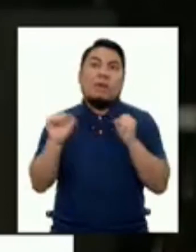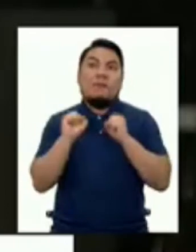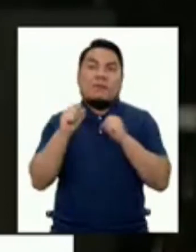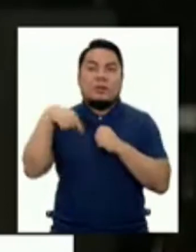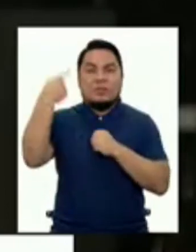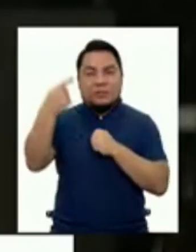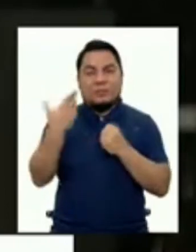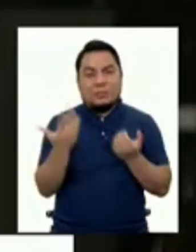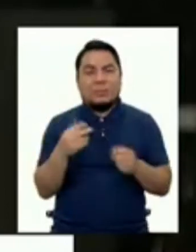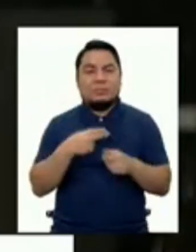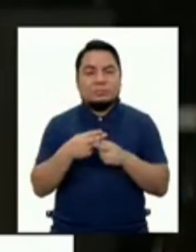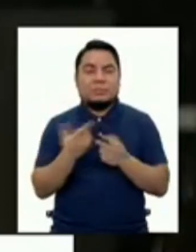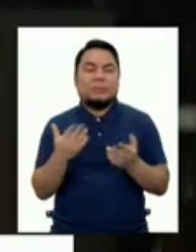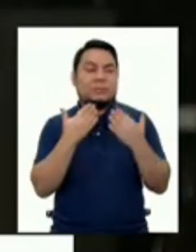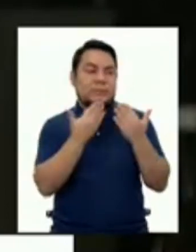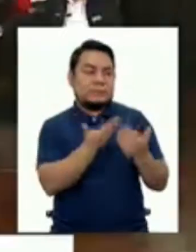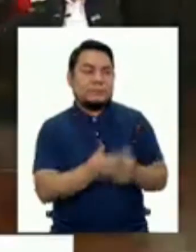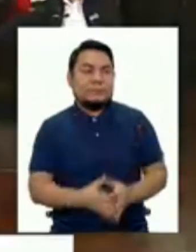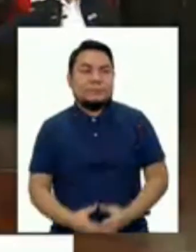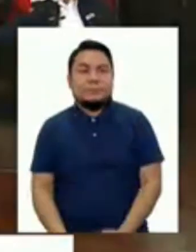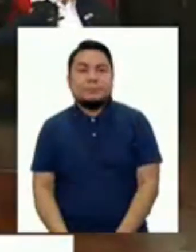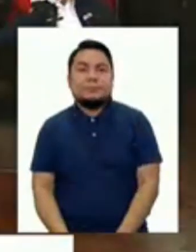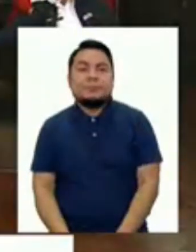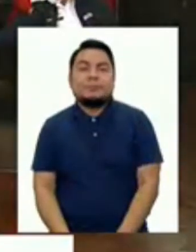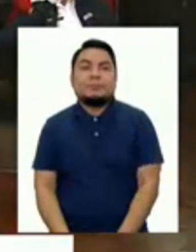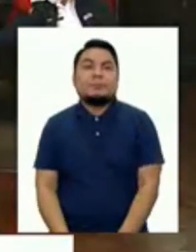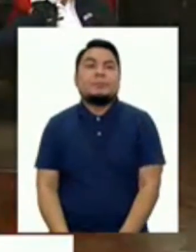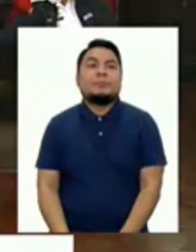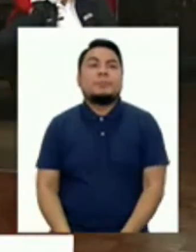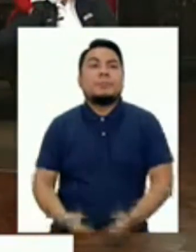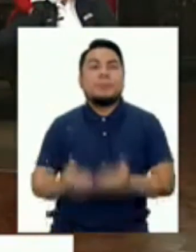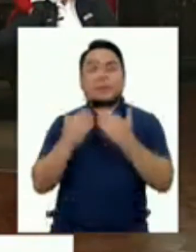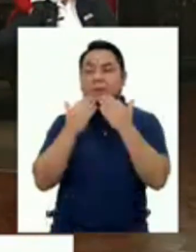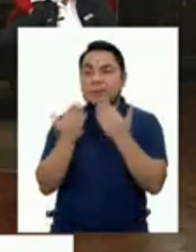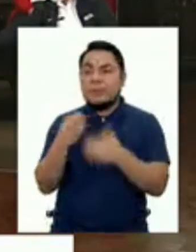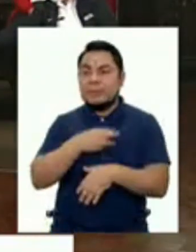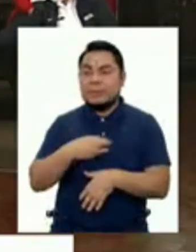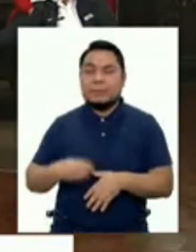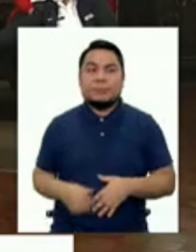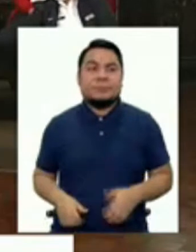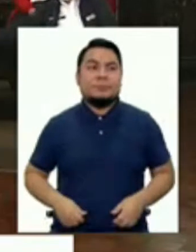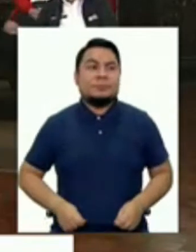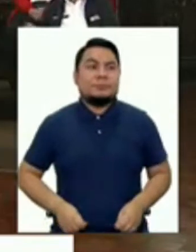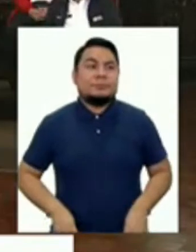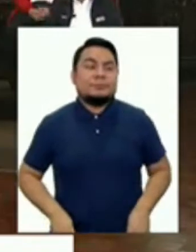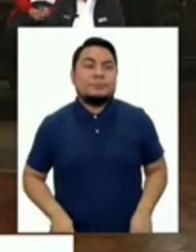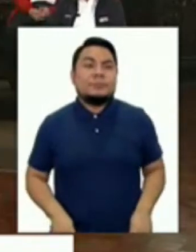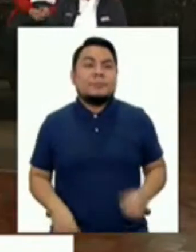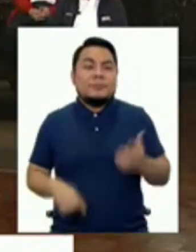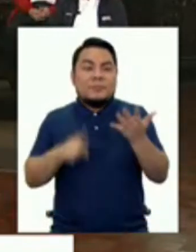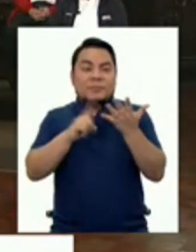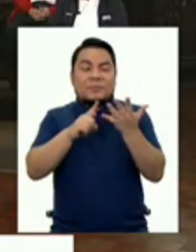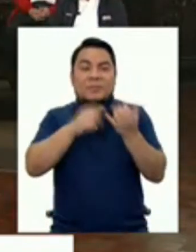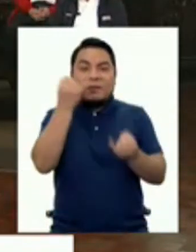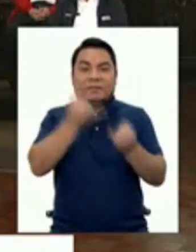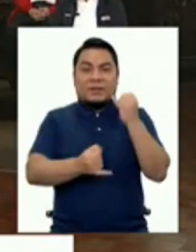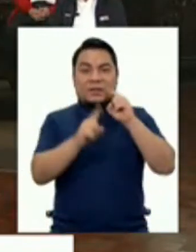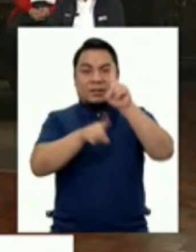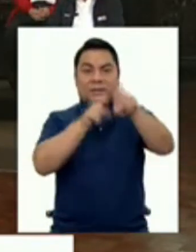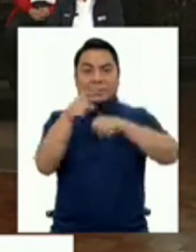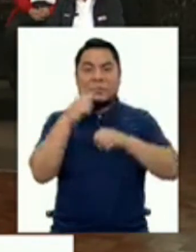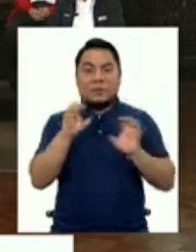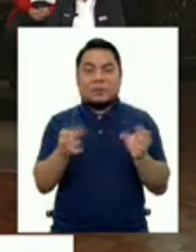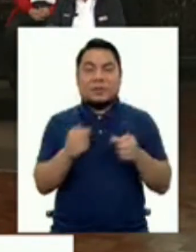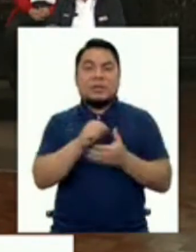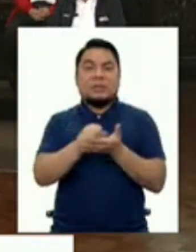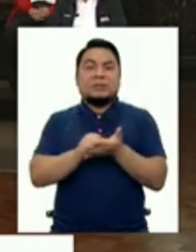el país. Muchas gracias, señor presidente. Muchas gracias, ministro. Quinta y última pregunta de